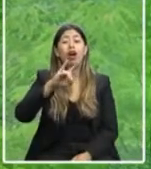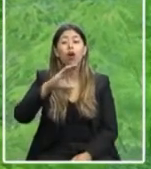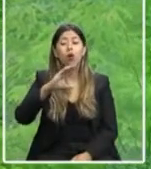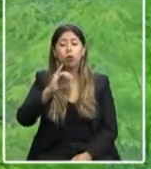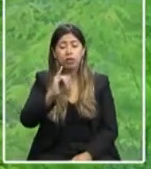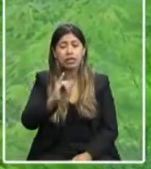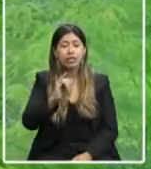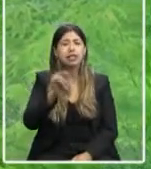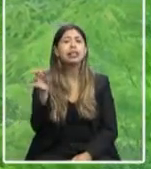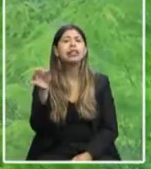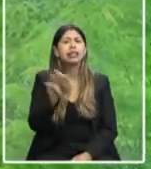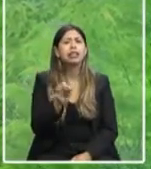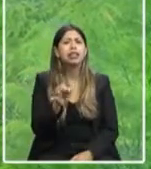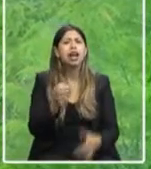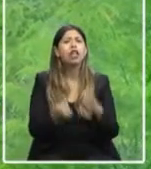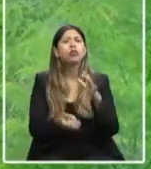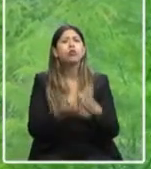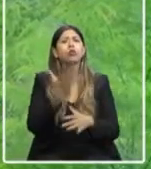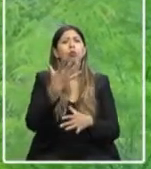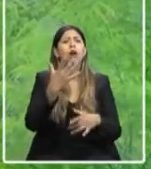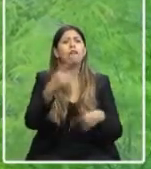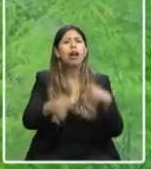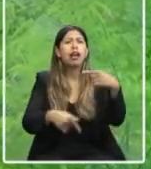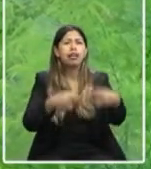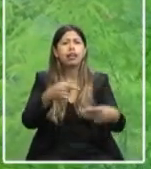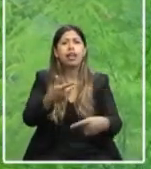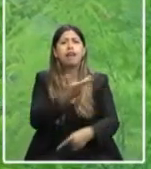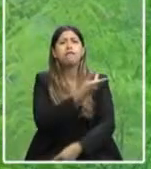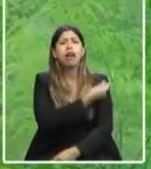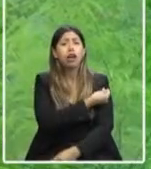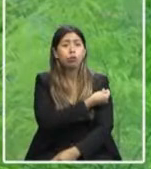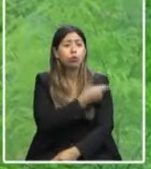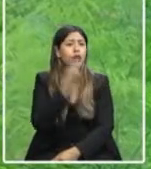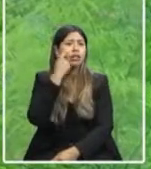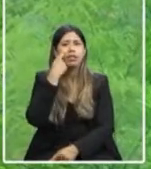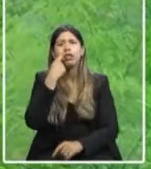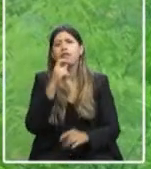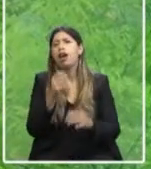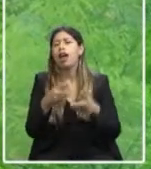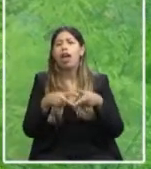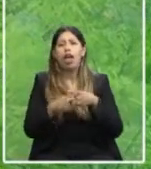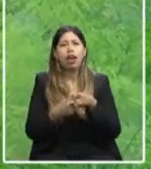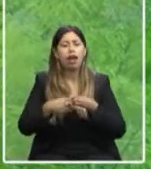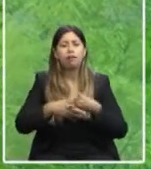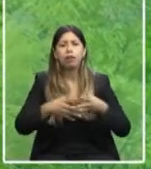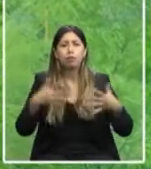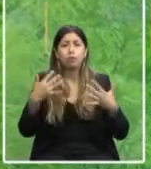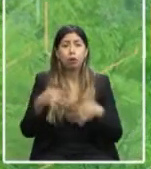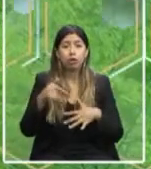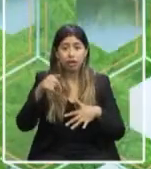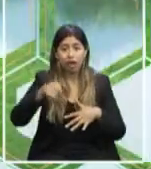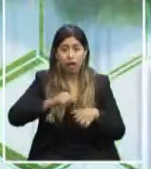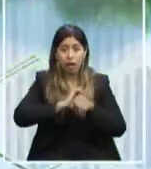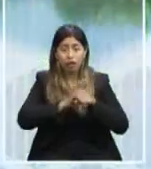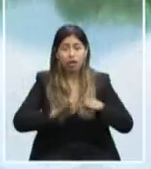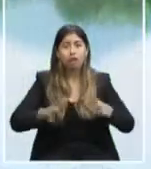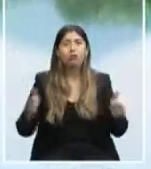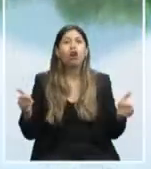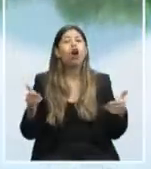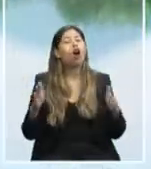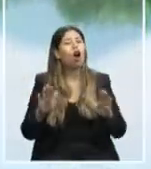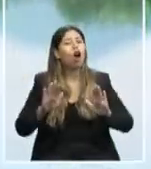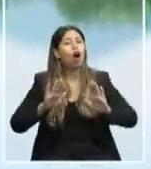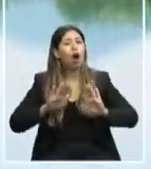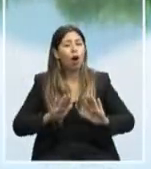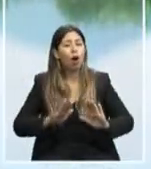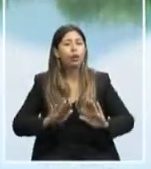claramente una herramienta más que importante para contener este momento de la pandemia y posibles